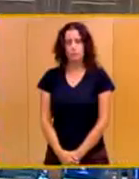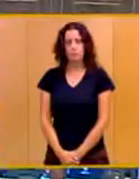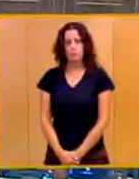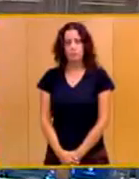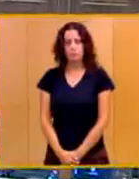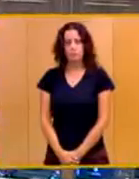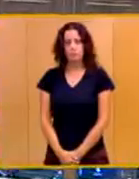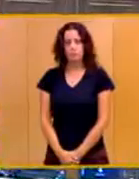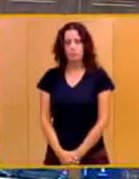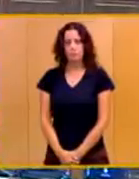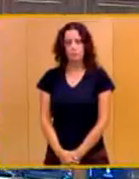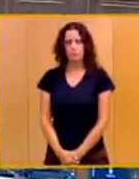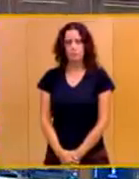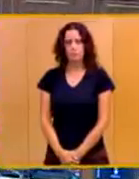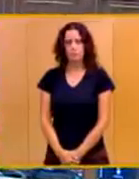Por favor,